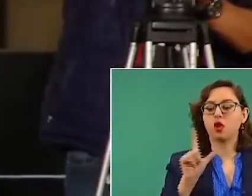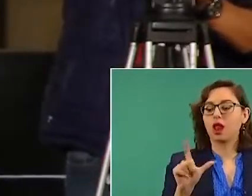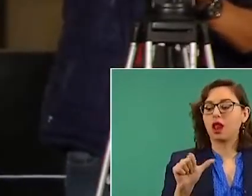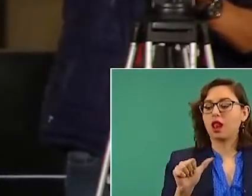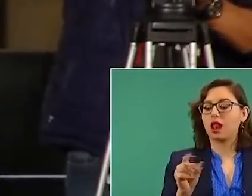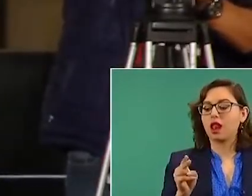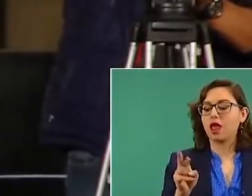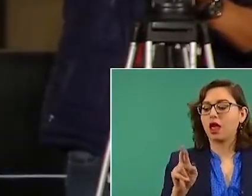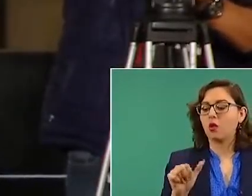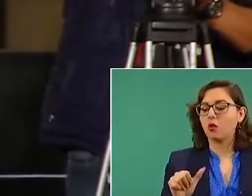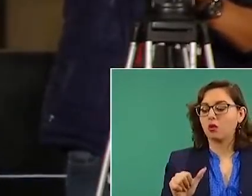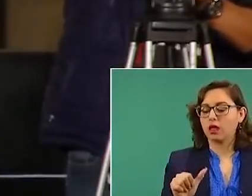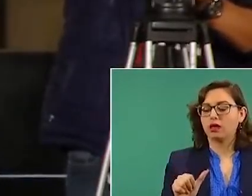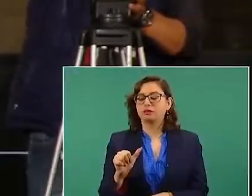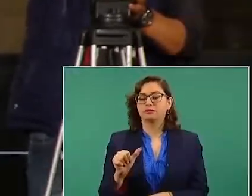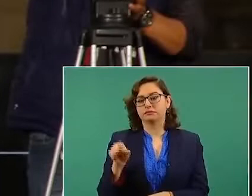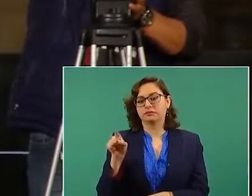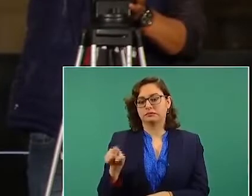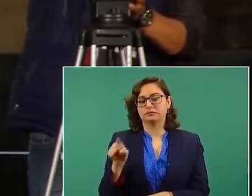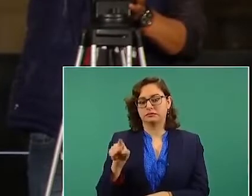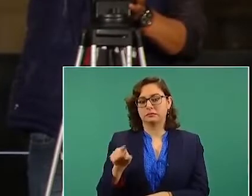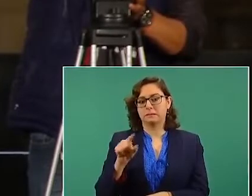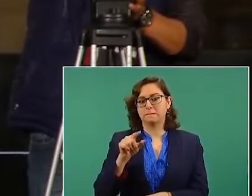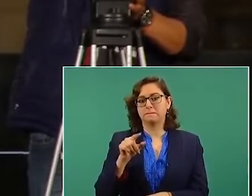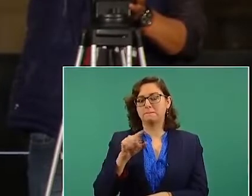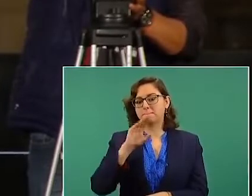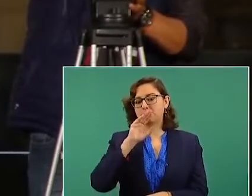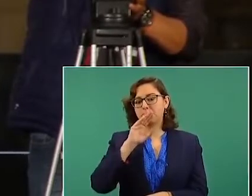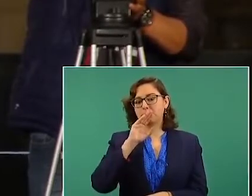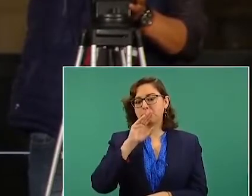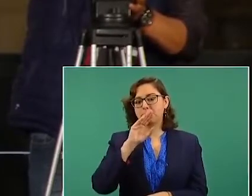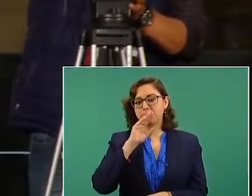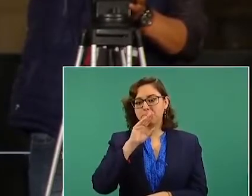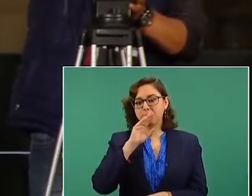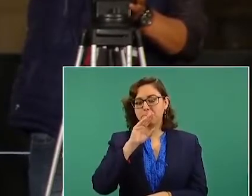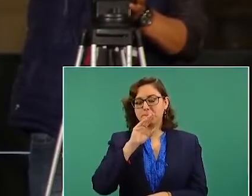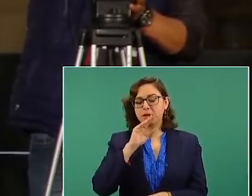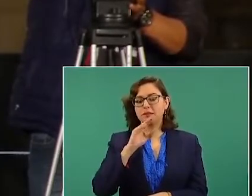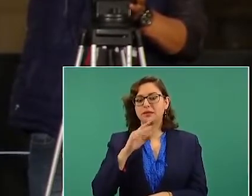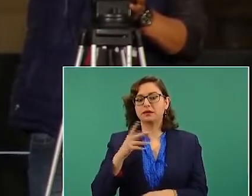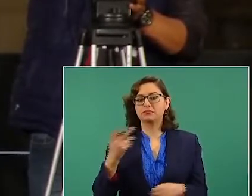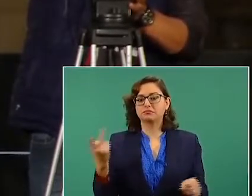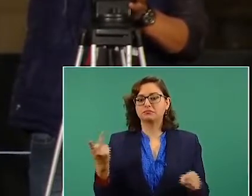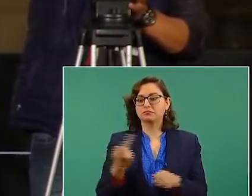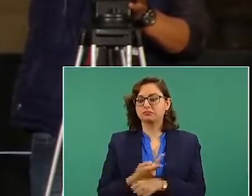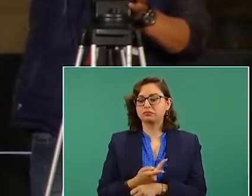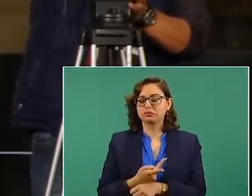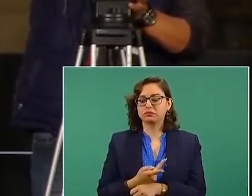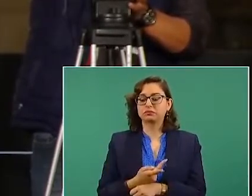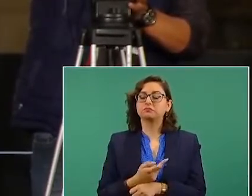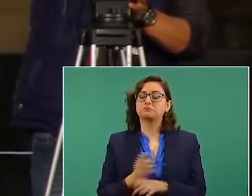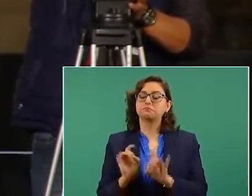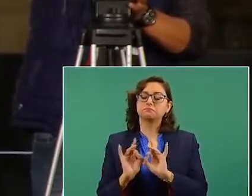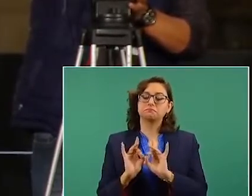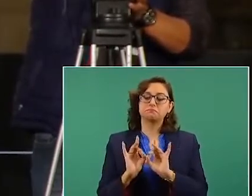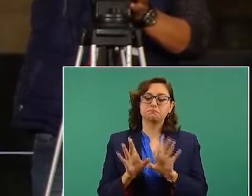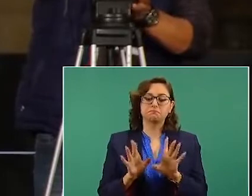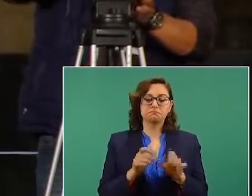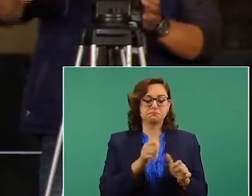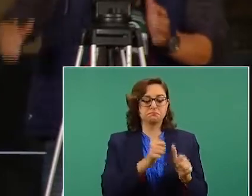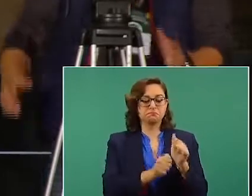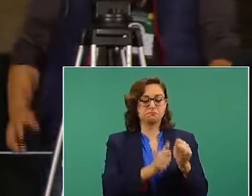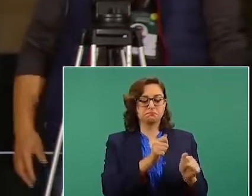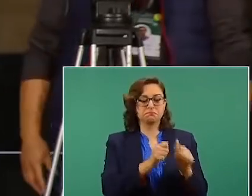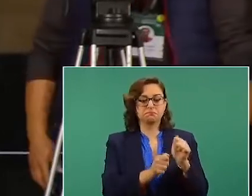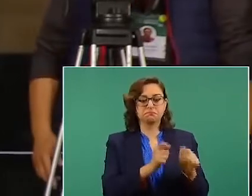madre de este joven, recibió un mensaje en su celular en donde dijo que si